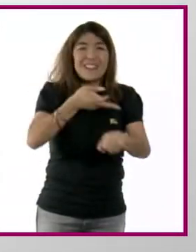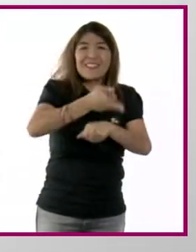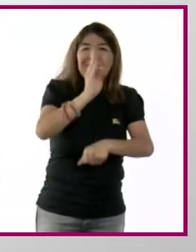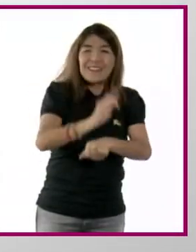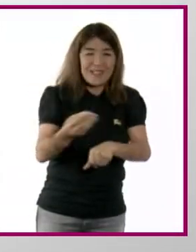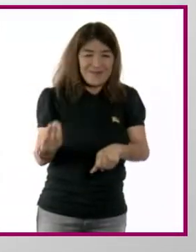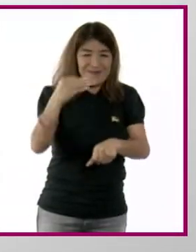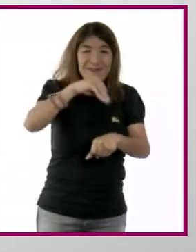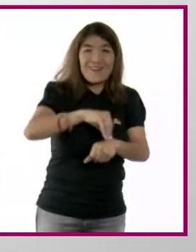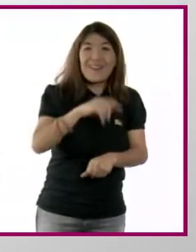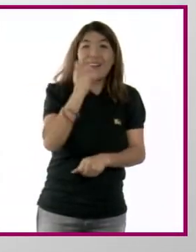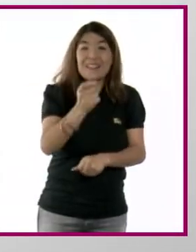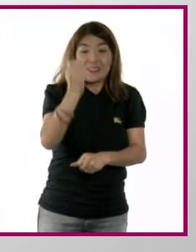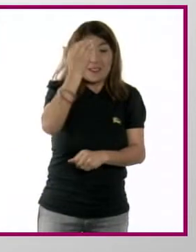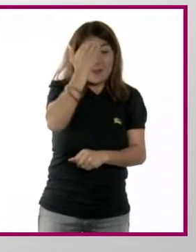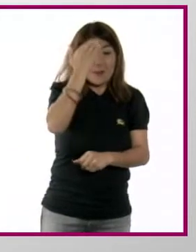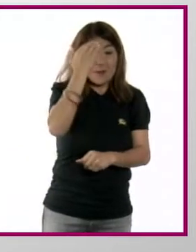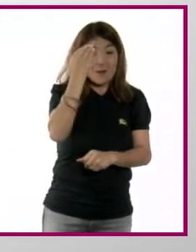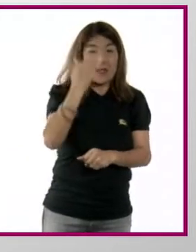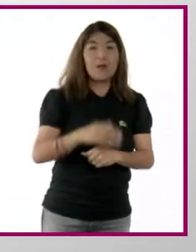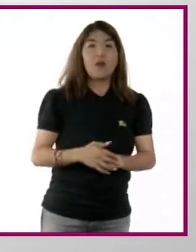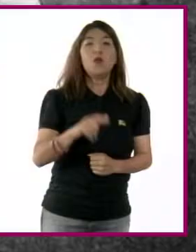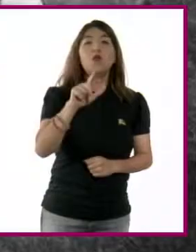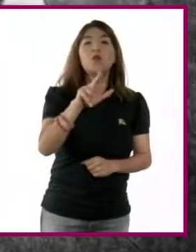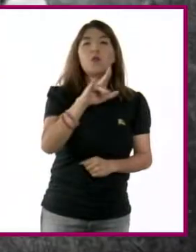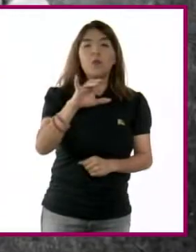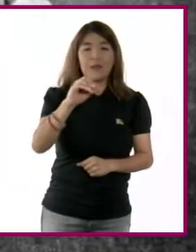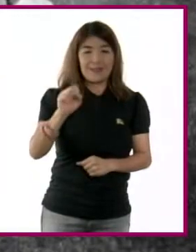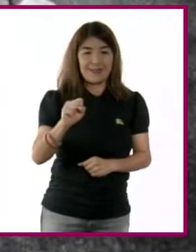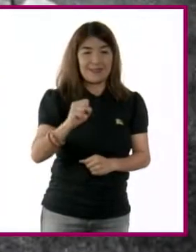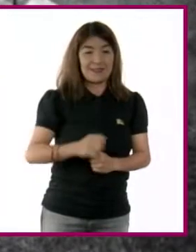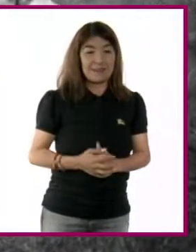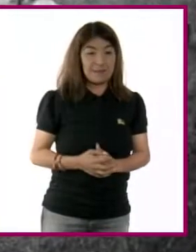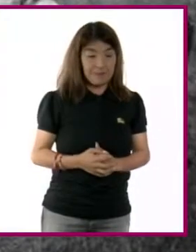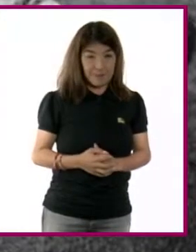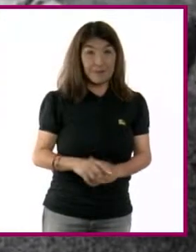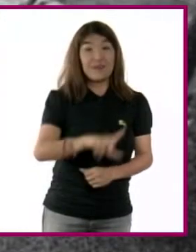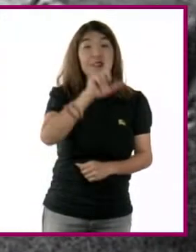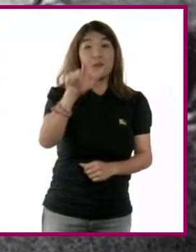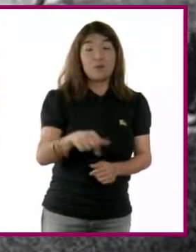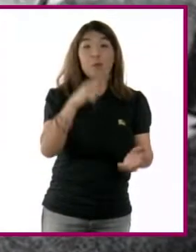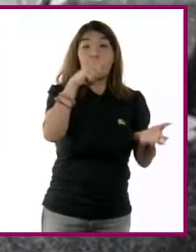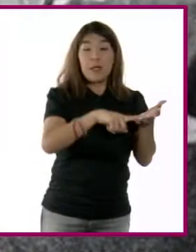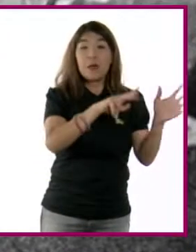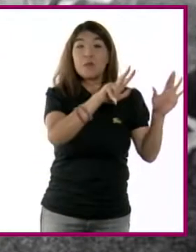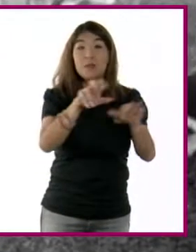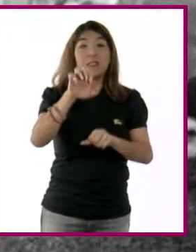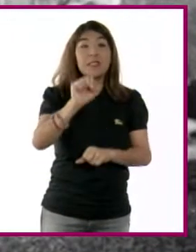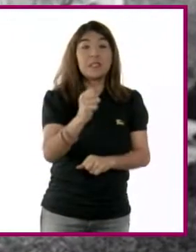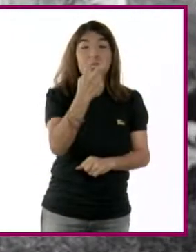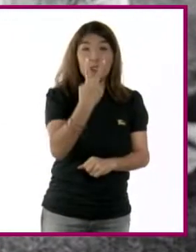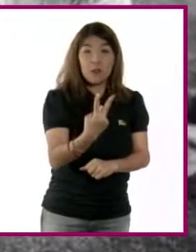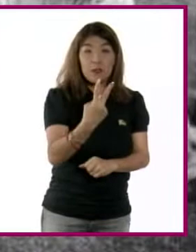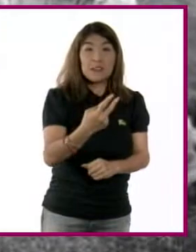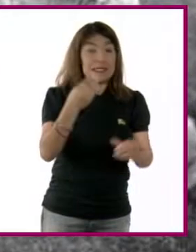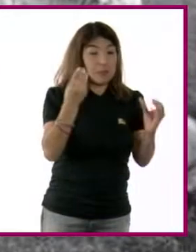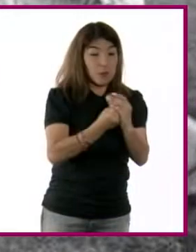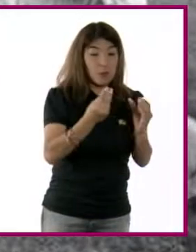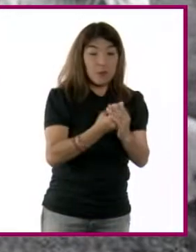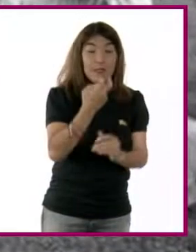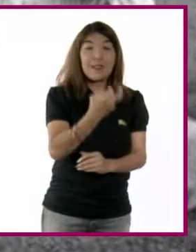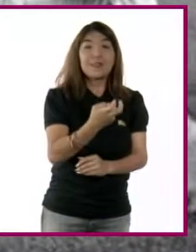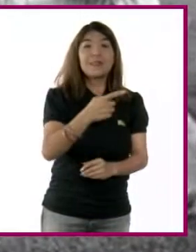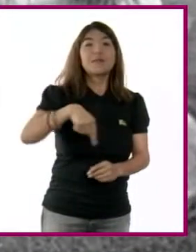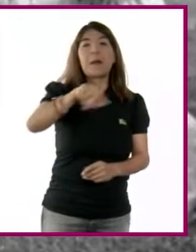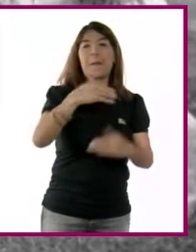sería universalmente conocido, Lewis Carroll. En 1862, en el curso de uno de sus paseos